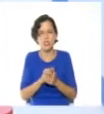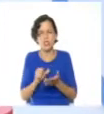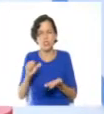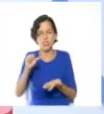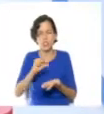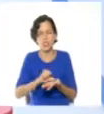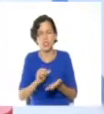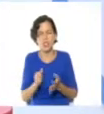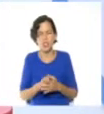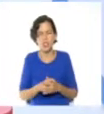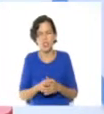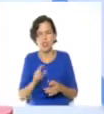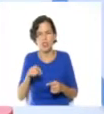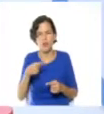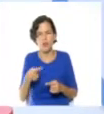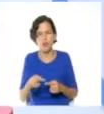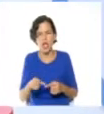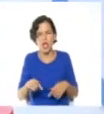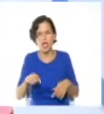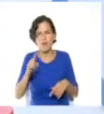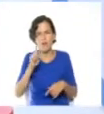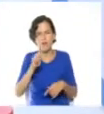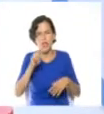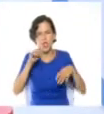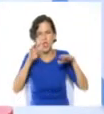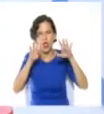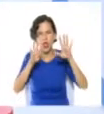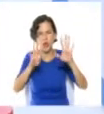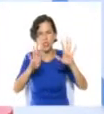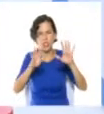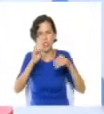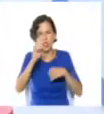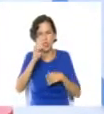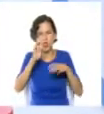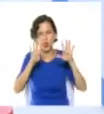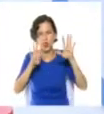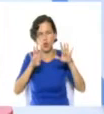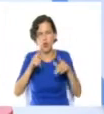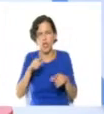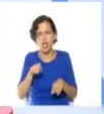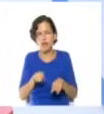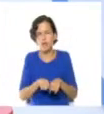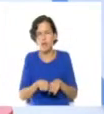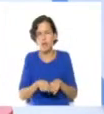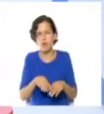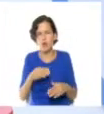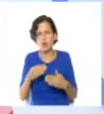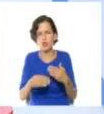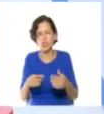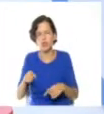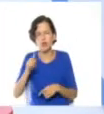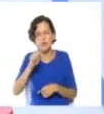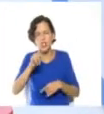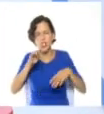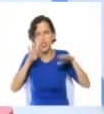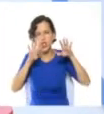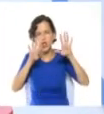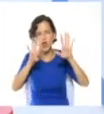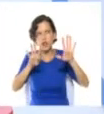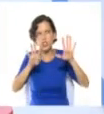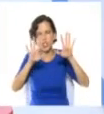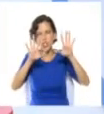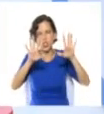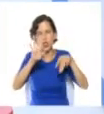centralista. Posteriormente, en 1909, pasamos dentro del mismo periodo de Gómez a 1914. Aquí